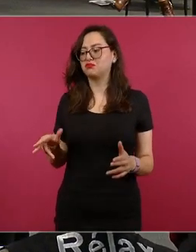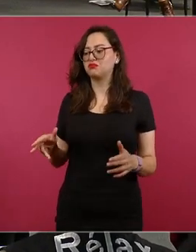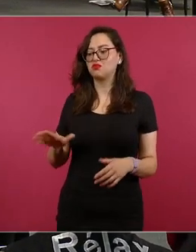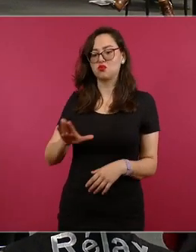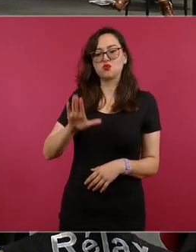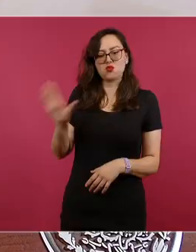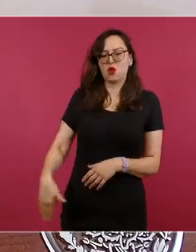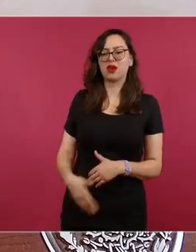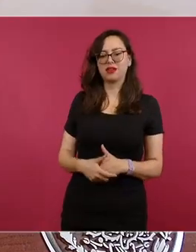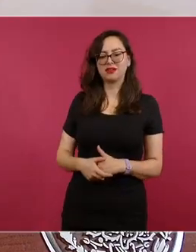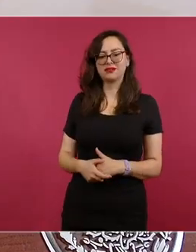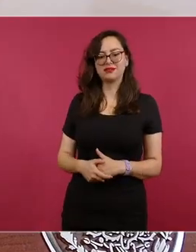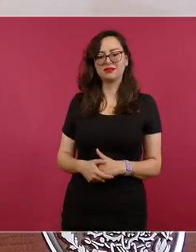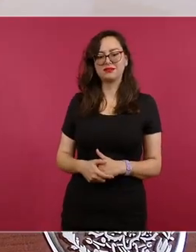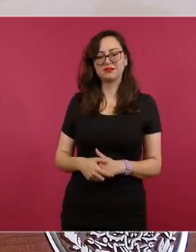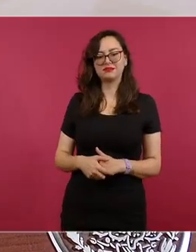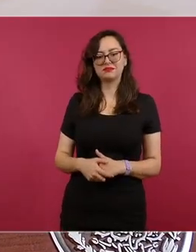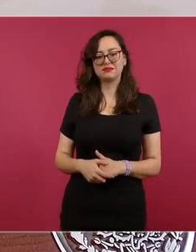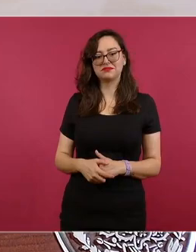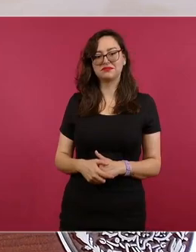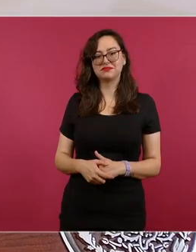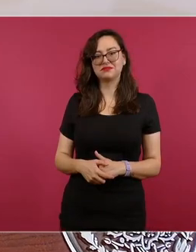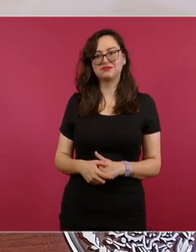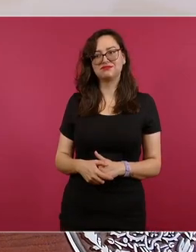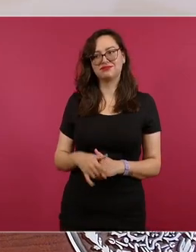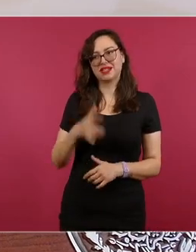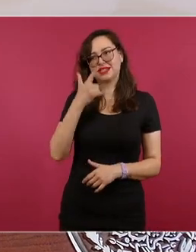donde pierde la vida.